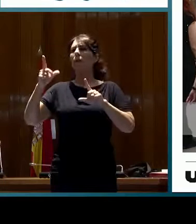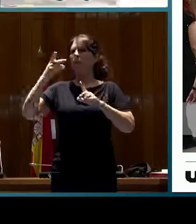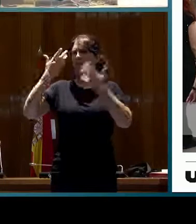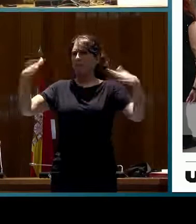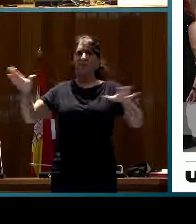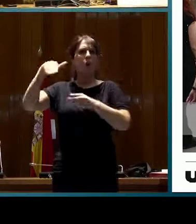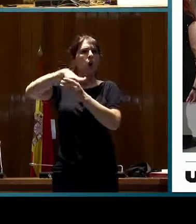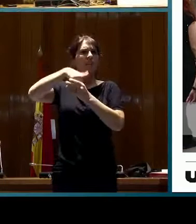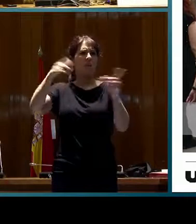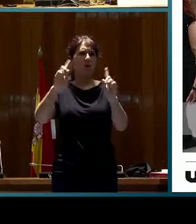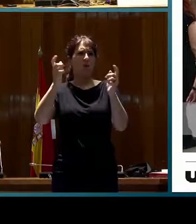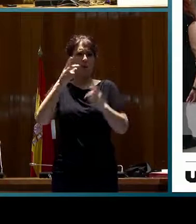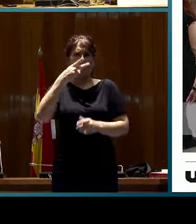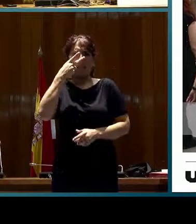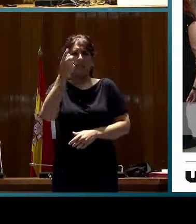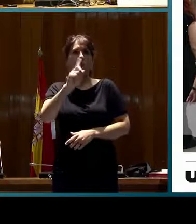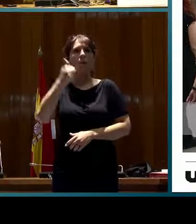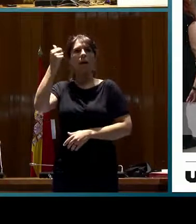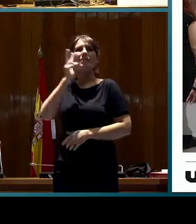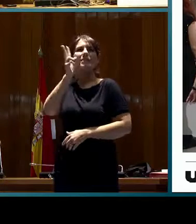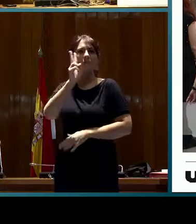momento, sino de que vean un poco la narrativa.